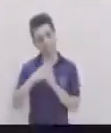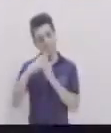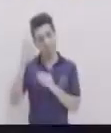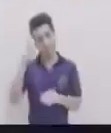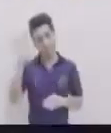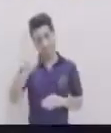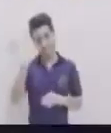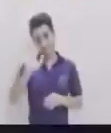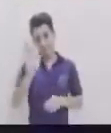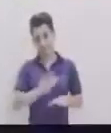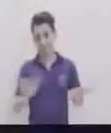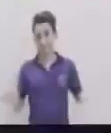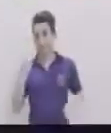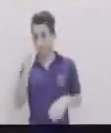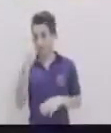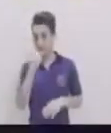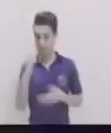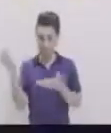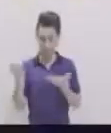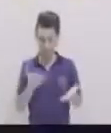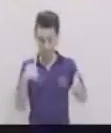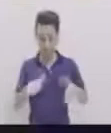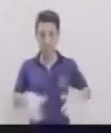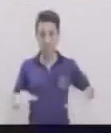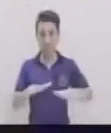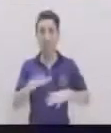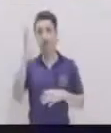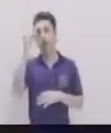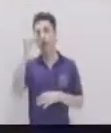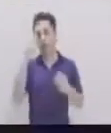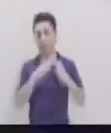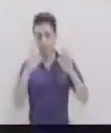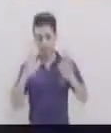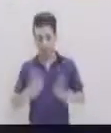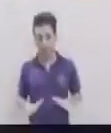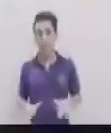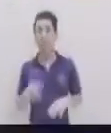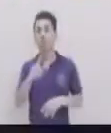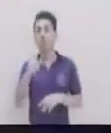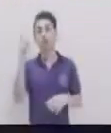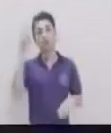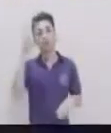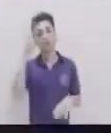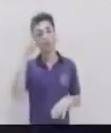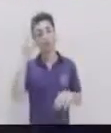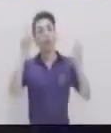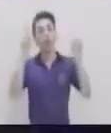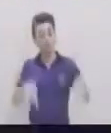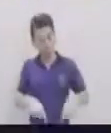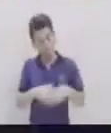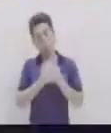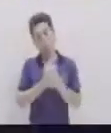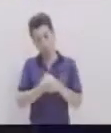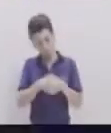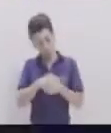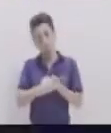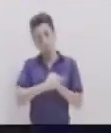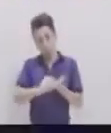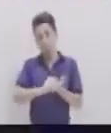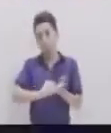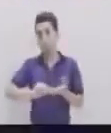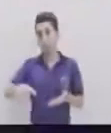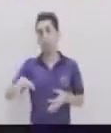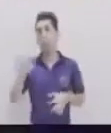Hola niños y niñas, bienvenidos a su programa Aprendo en Casa. Recuerden lavarse constantemente las manos con agua y jabón o